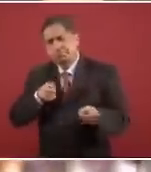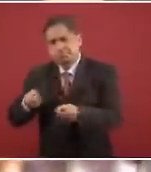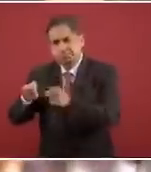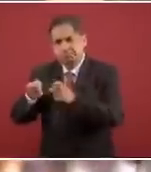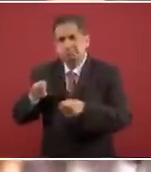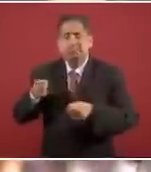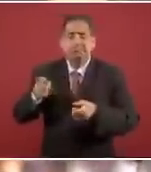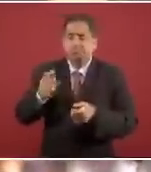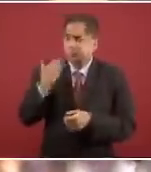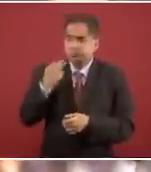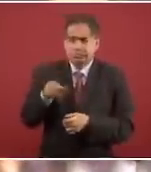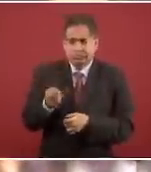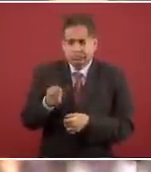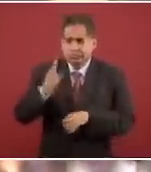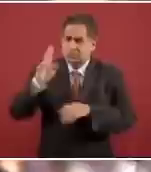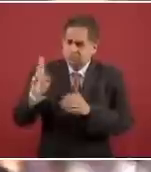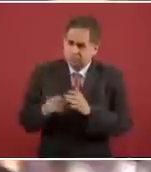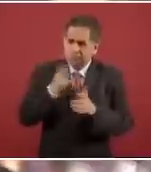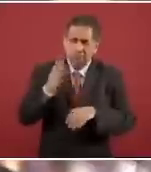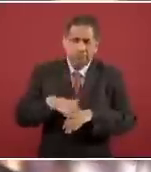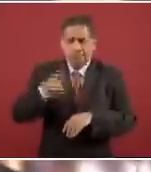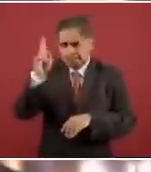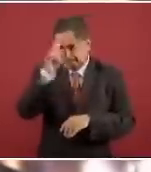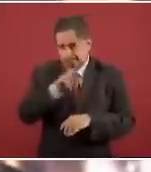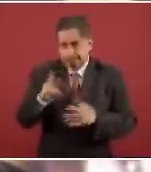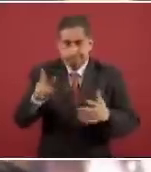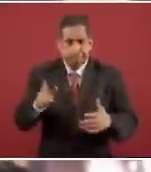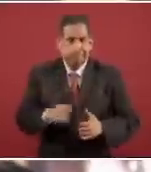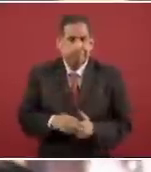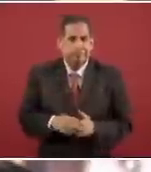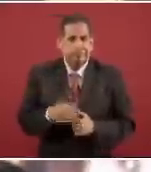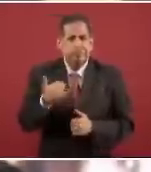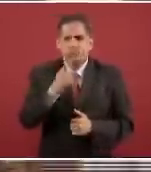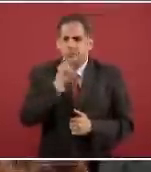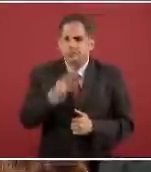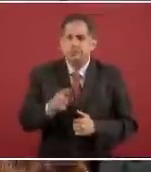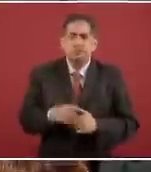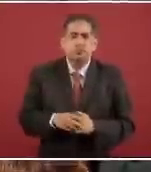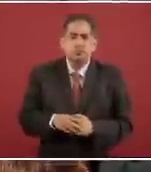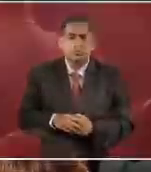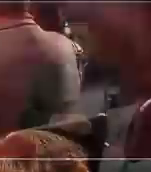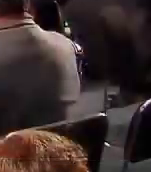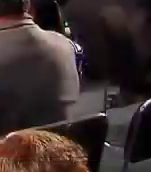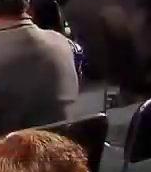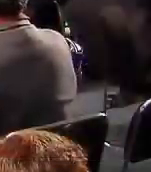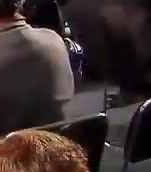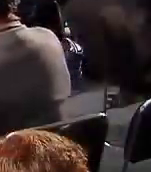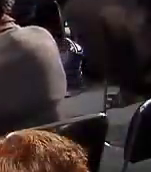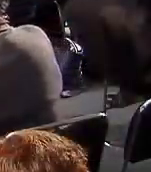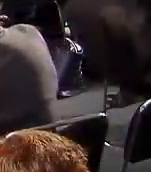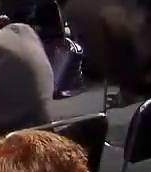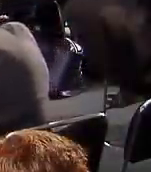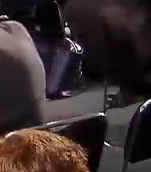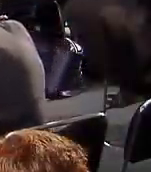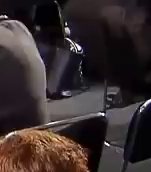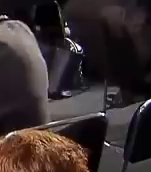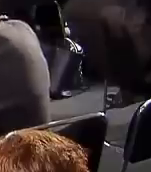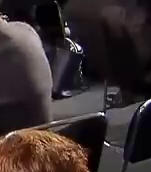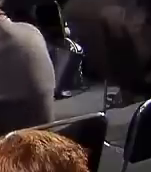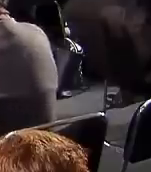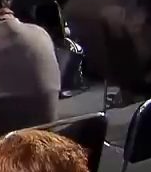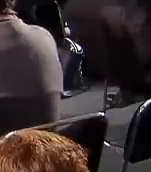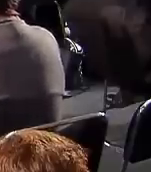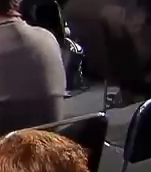hace una denuncia sorprendente al presidente Andrés Manuel López Obrador. Y pues, qué mejor